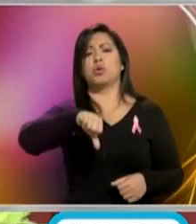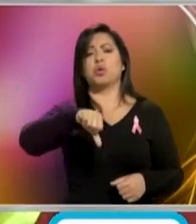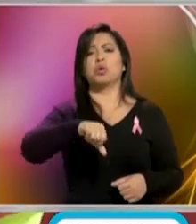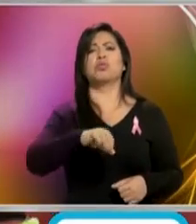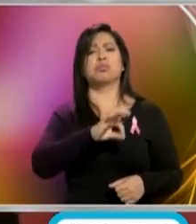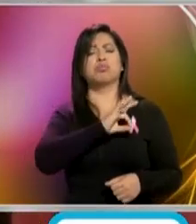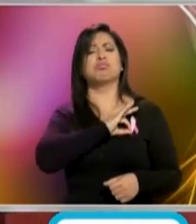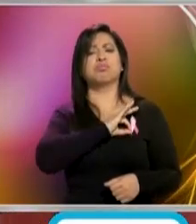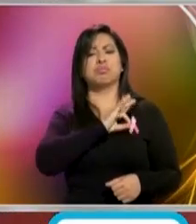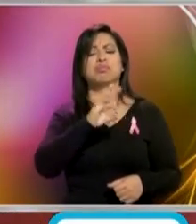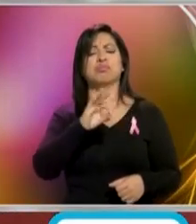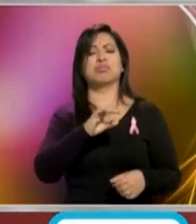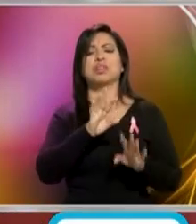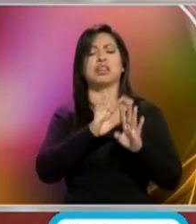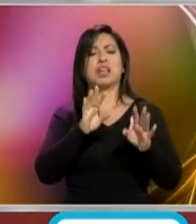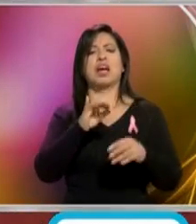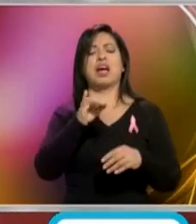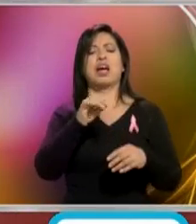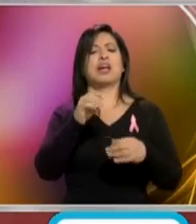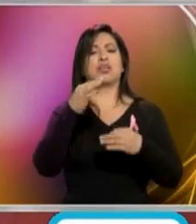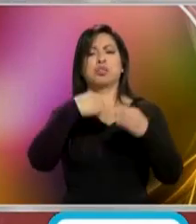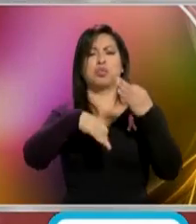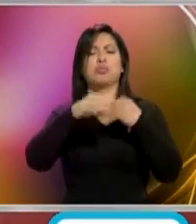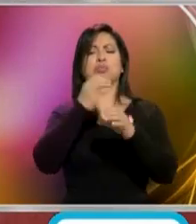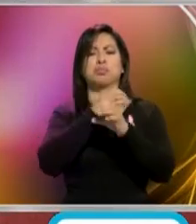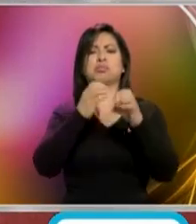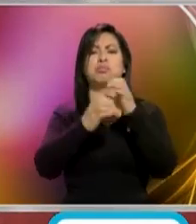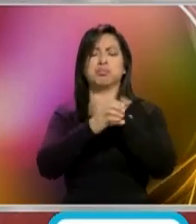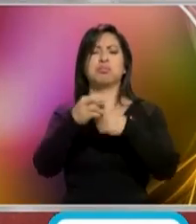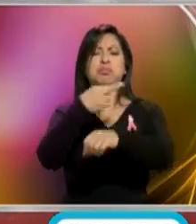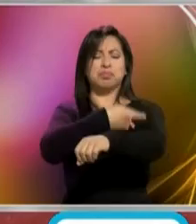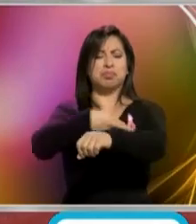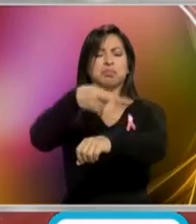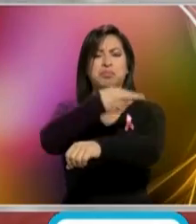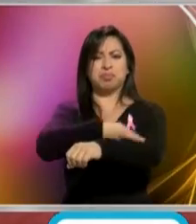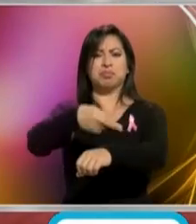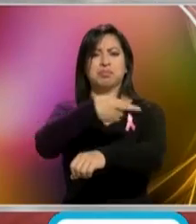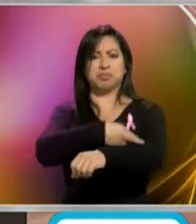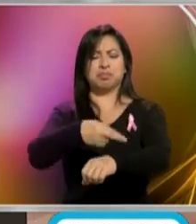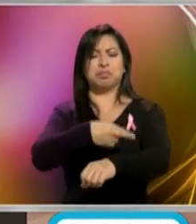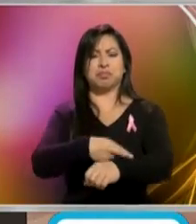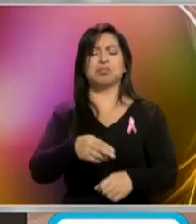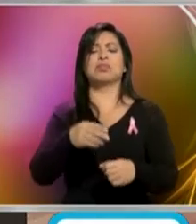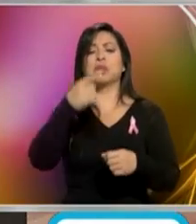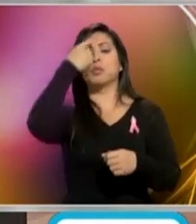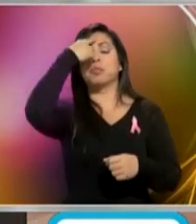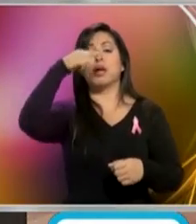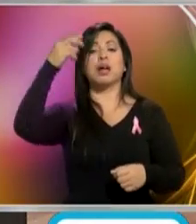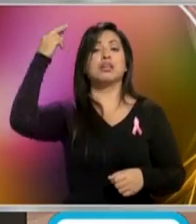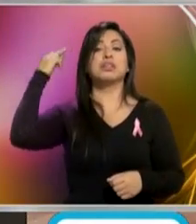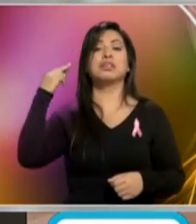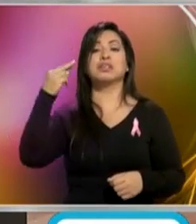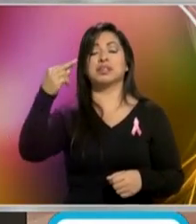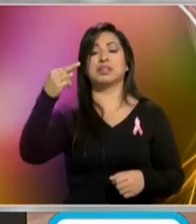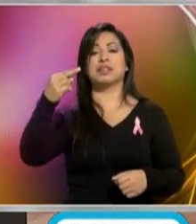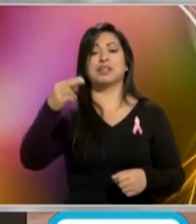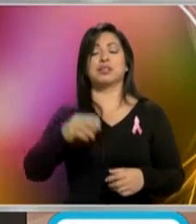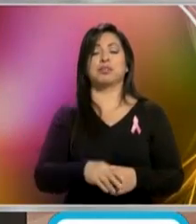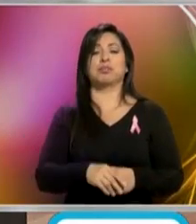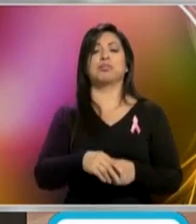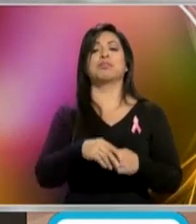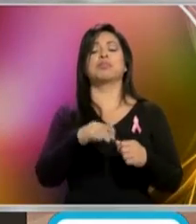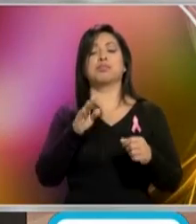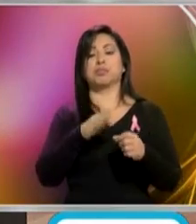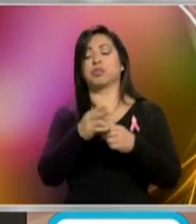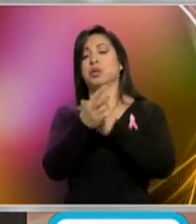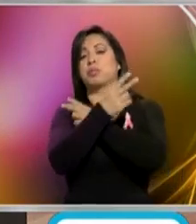crítico poder tener garantizadas varios aspectos cuando queremos viajar, porque finalmente además viajar cuando lo hacemos, incluso particularmente en términos